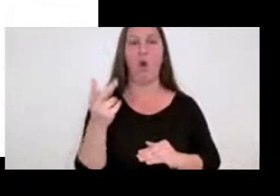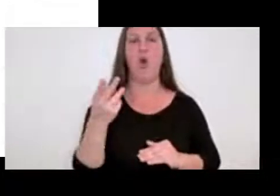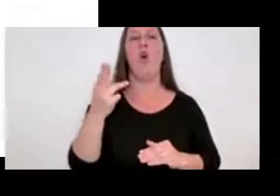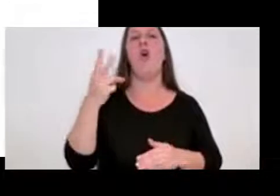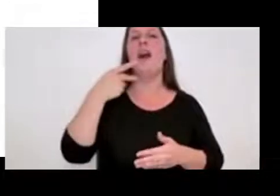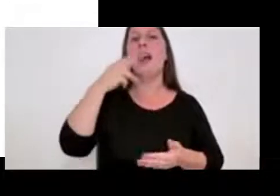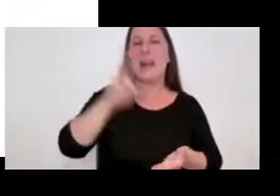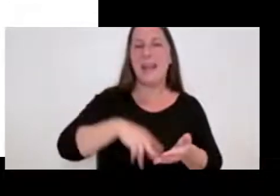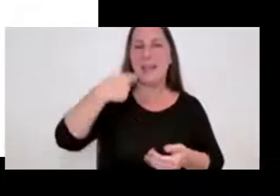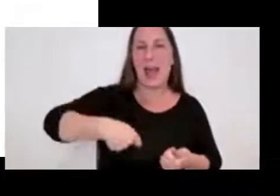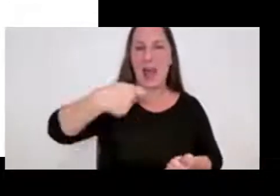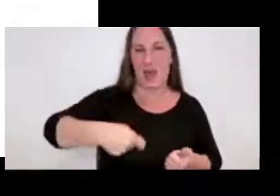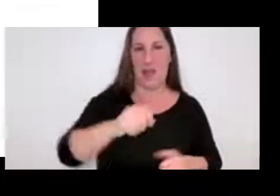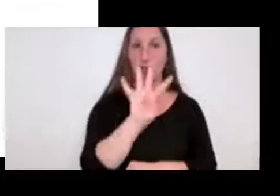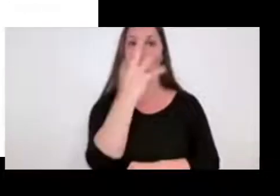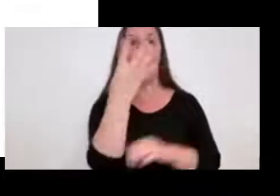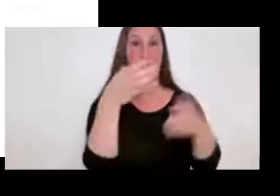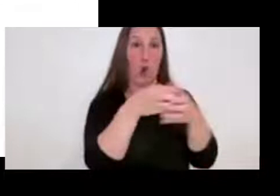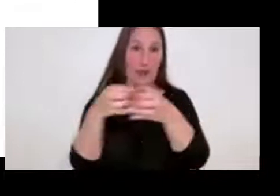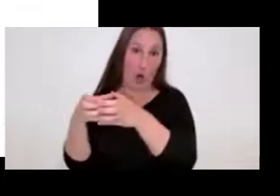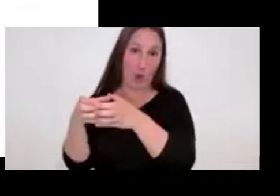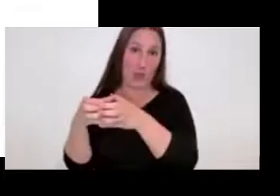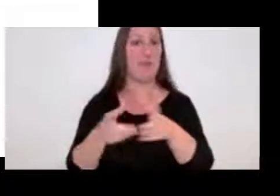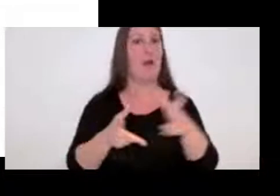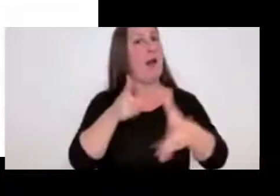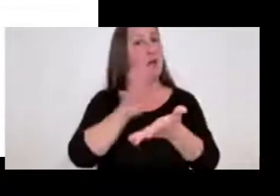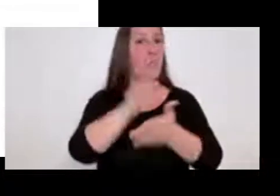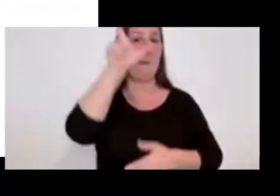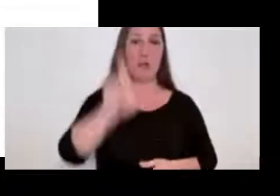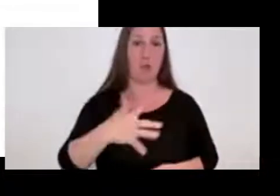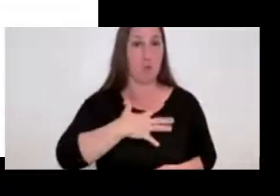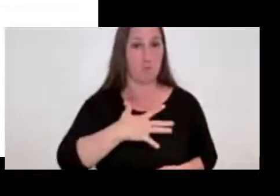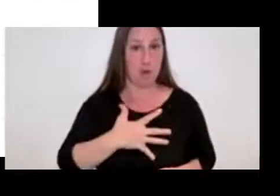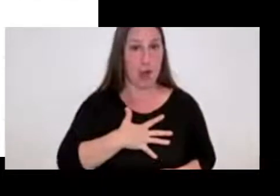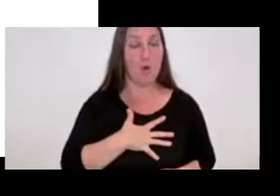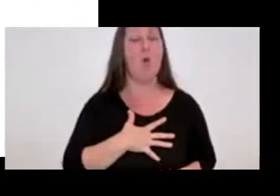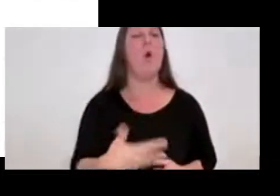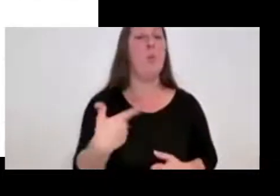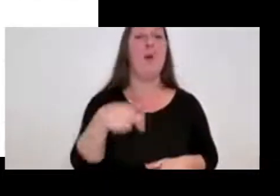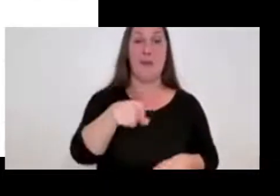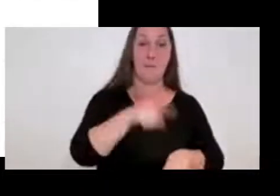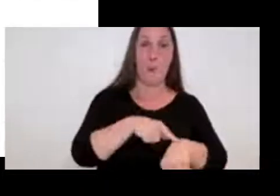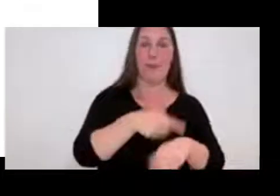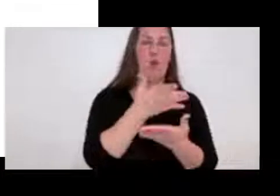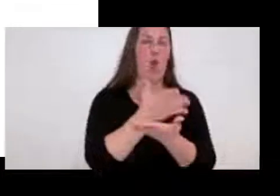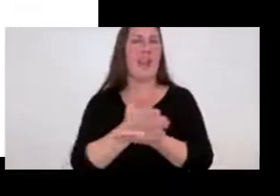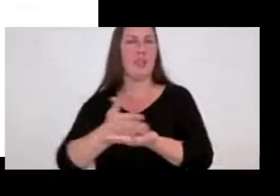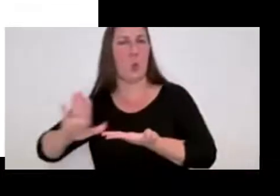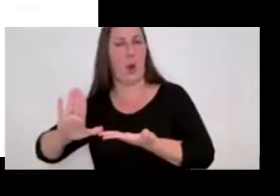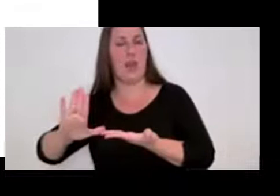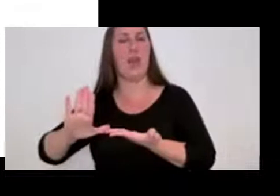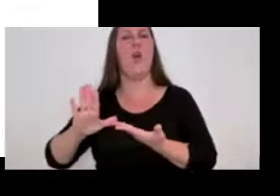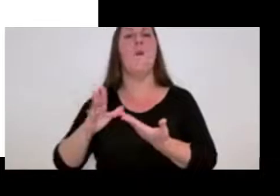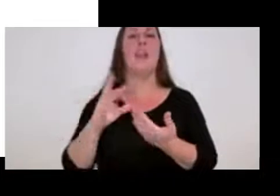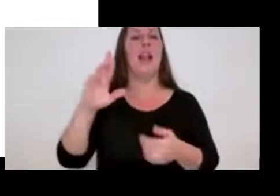4 categorías, para el caso de personas humanas, que son aquellos que pueden haber quedado excluidos del régimen